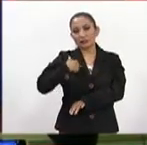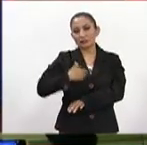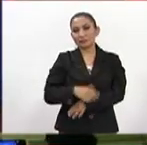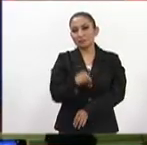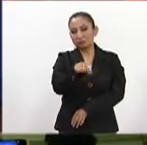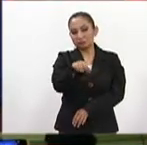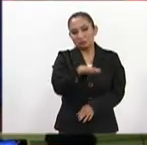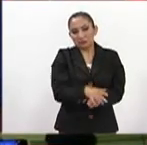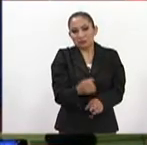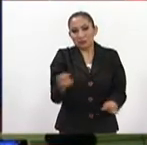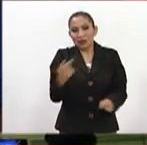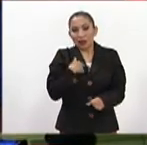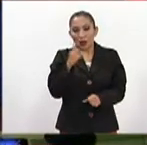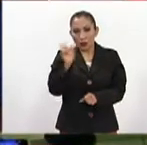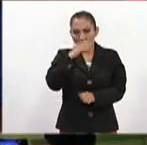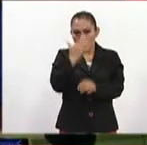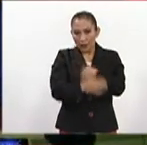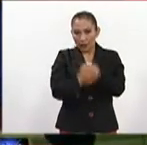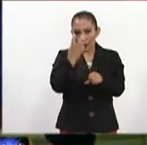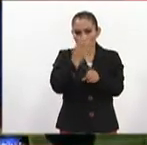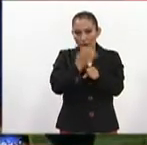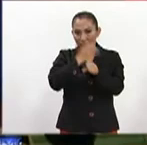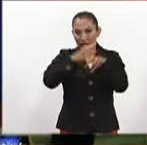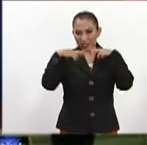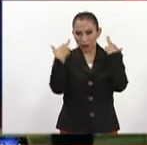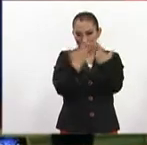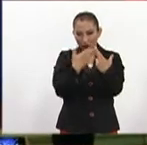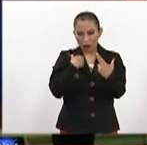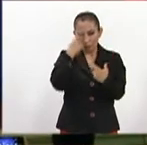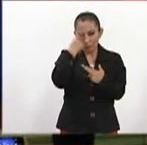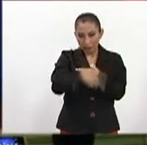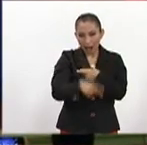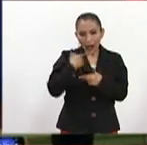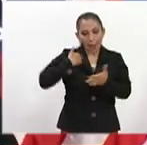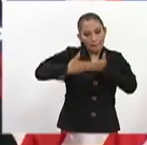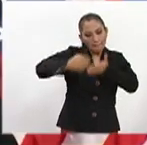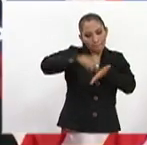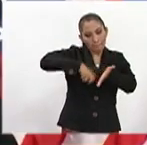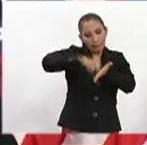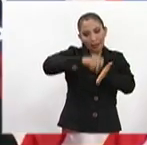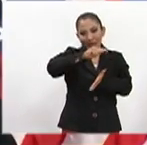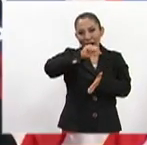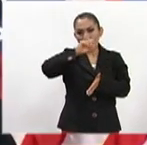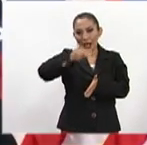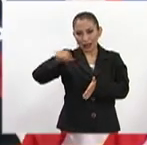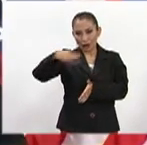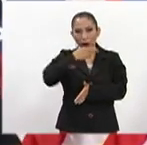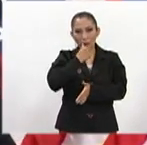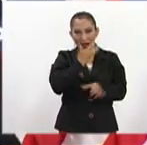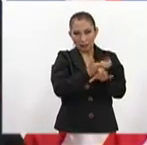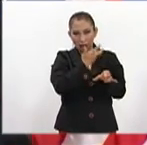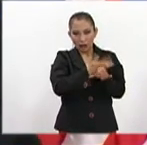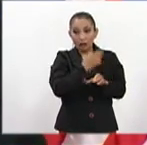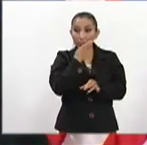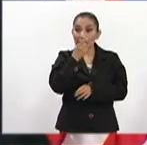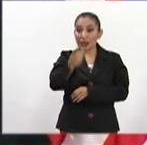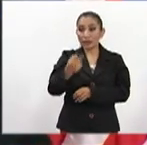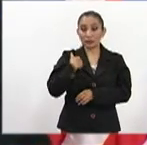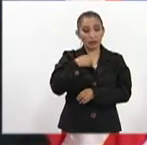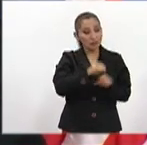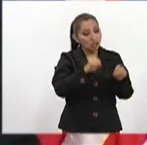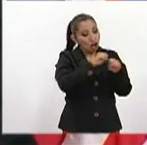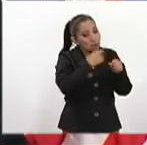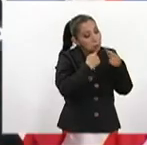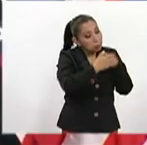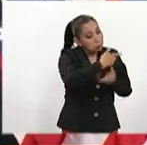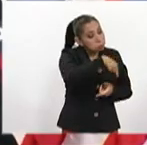América del Norte. Al clausurar la cuarta ronda de negociaciones para modernizar el Telecán, el funcionario estadounidense informó que sus socios